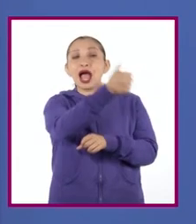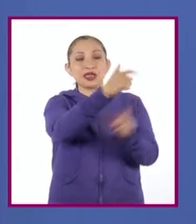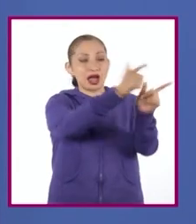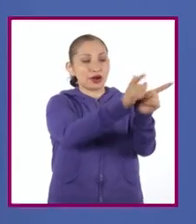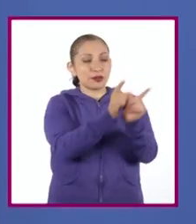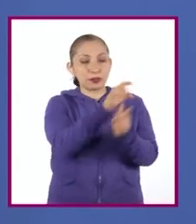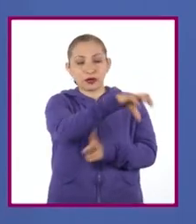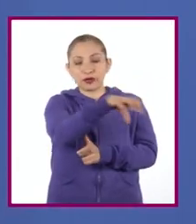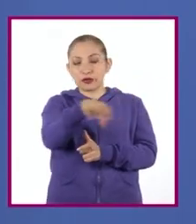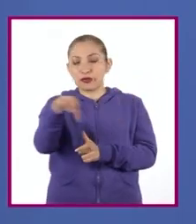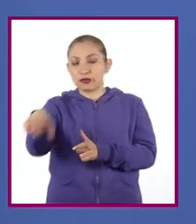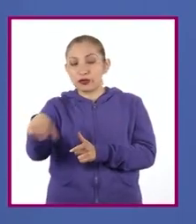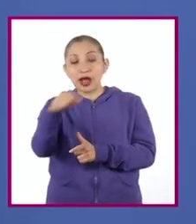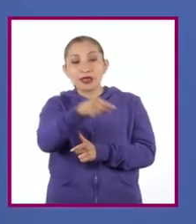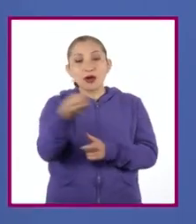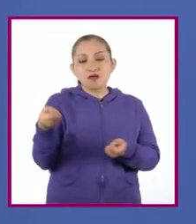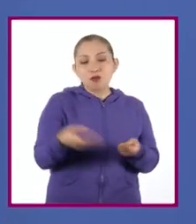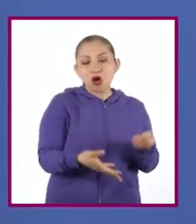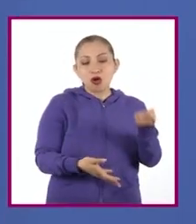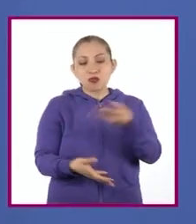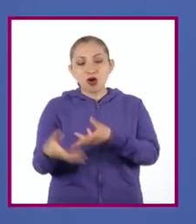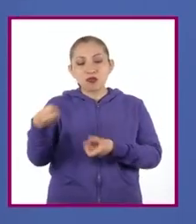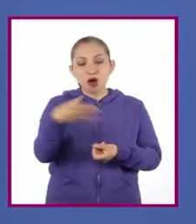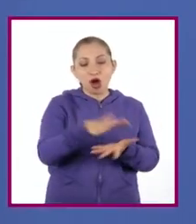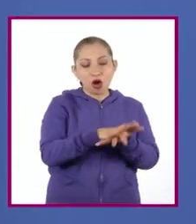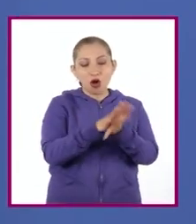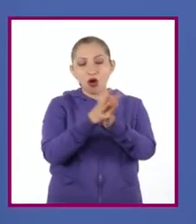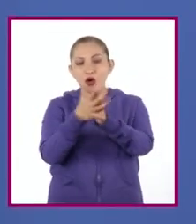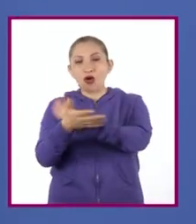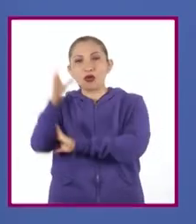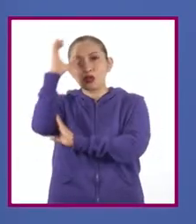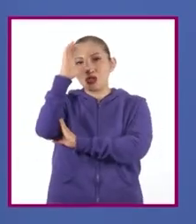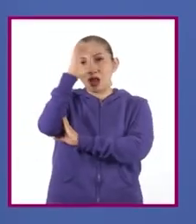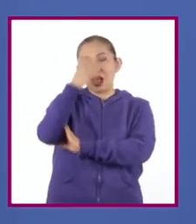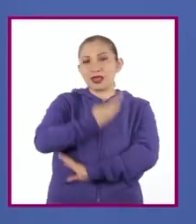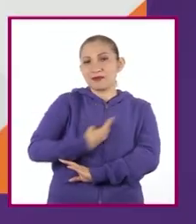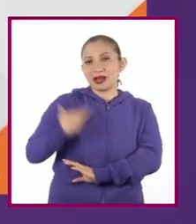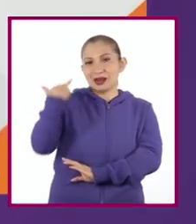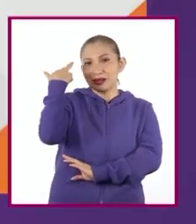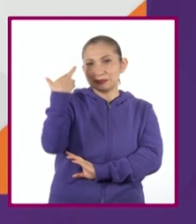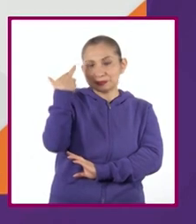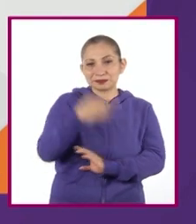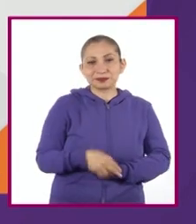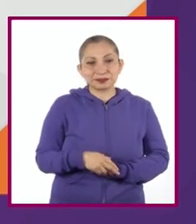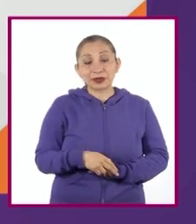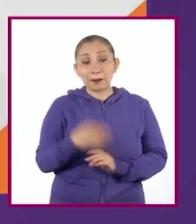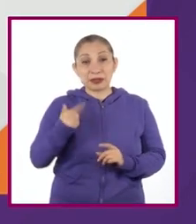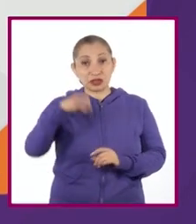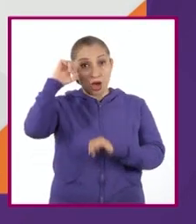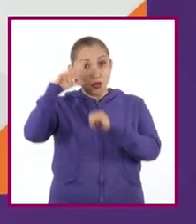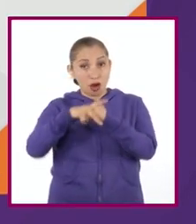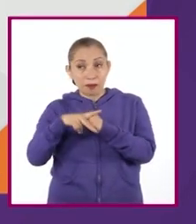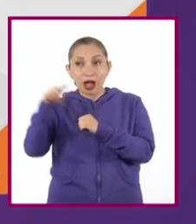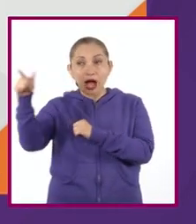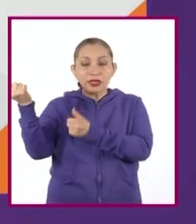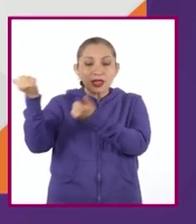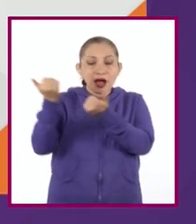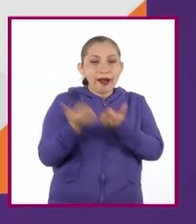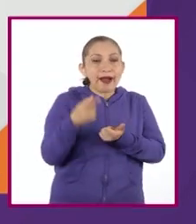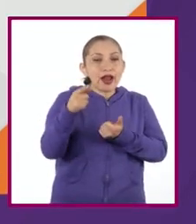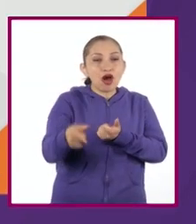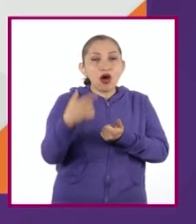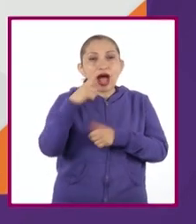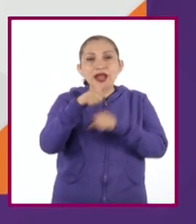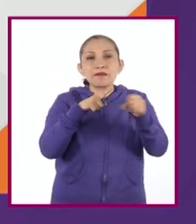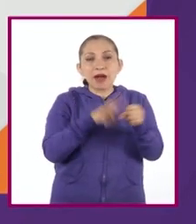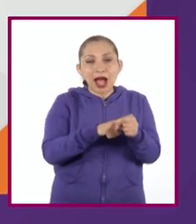grupo étnico aportó diversos elementos a la cultura virreinal. Los europeos introdujeron